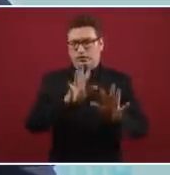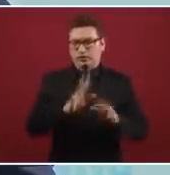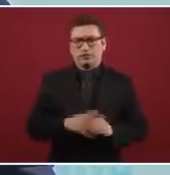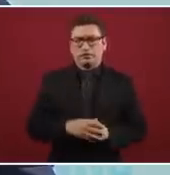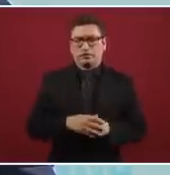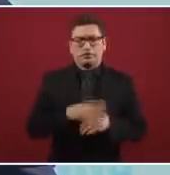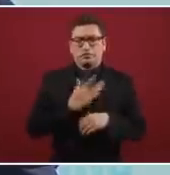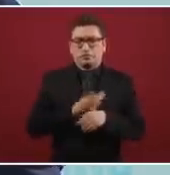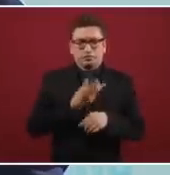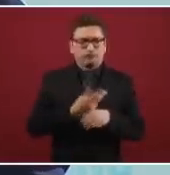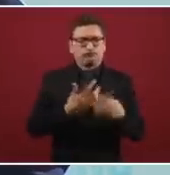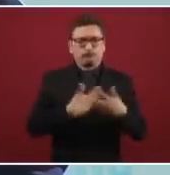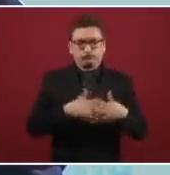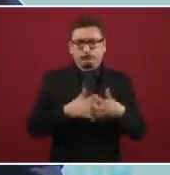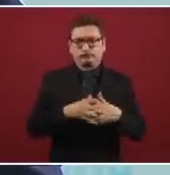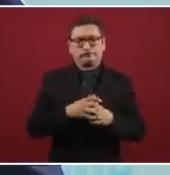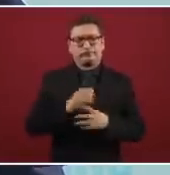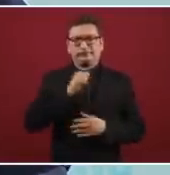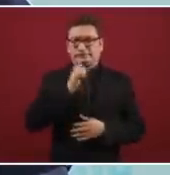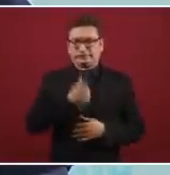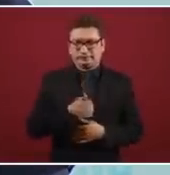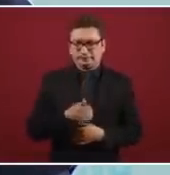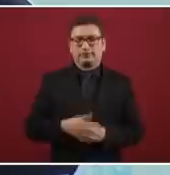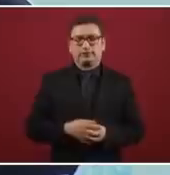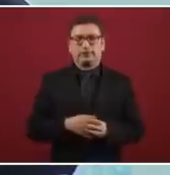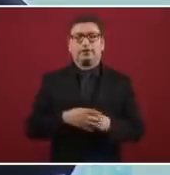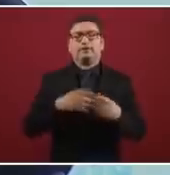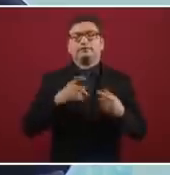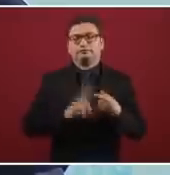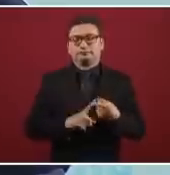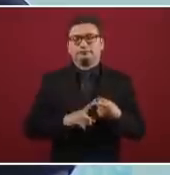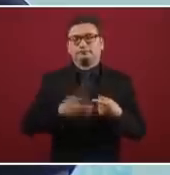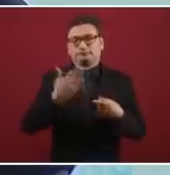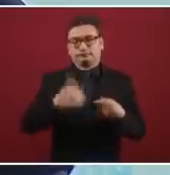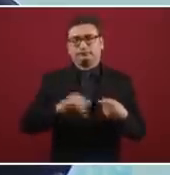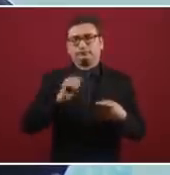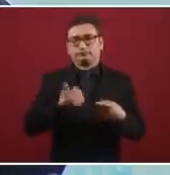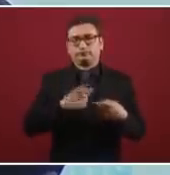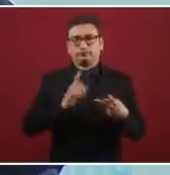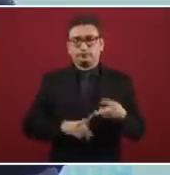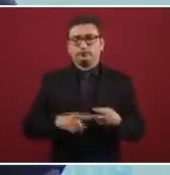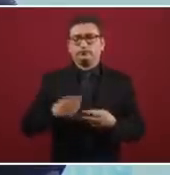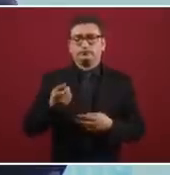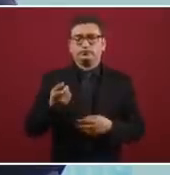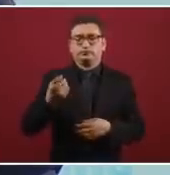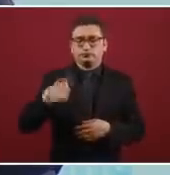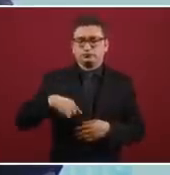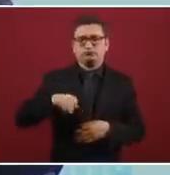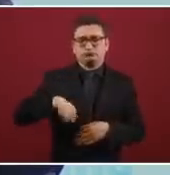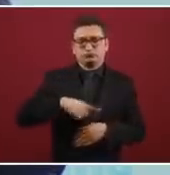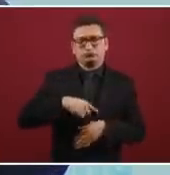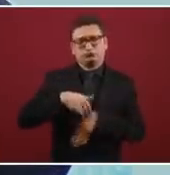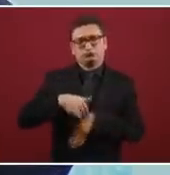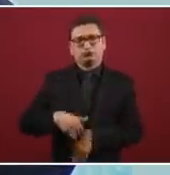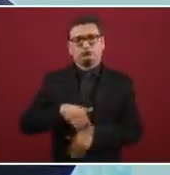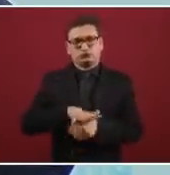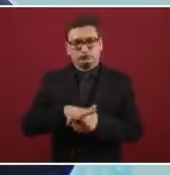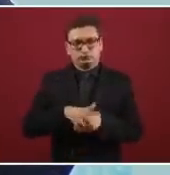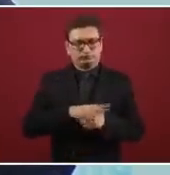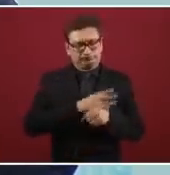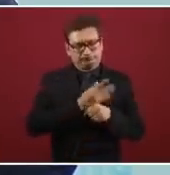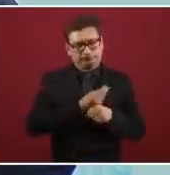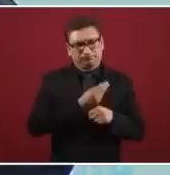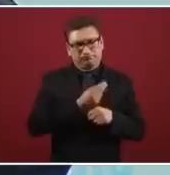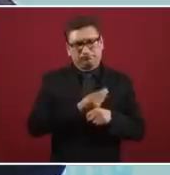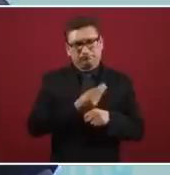el mantenimiento básico. Y el segundo paso que se nos indicó fue la rehabilitación,